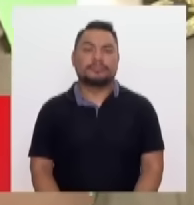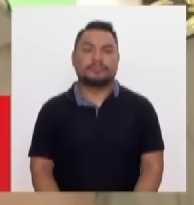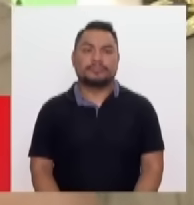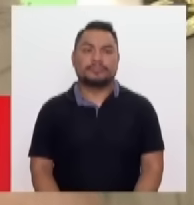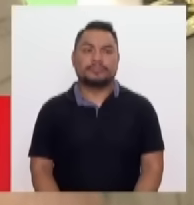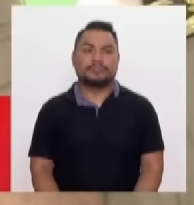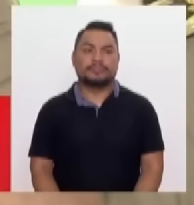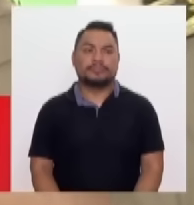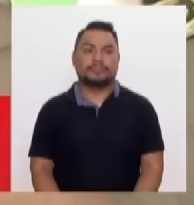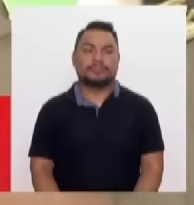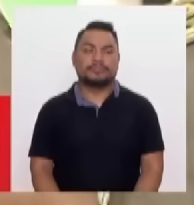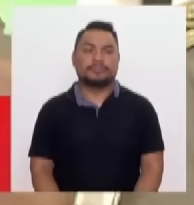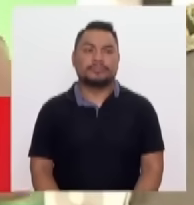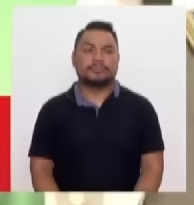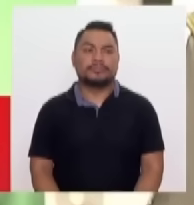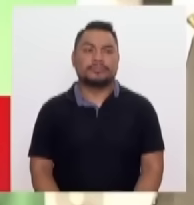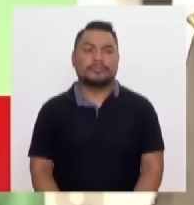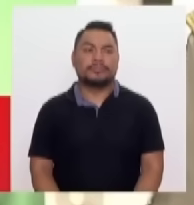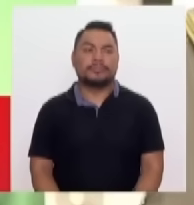Que le hacía mención.